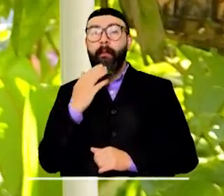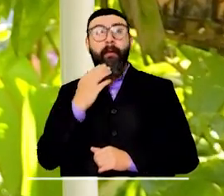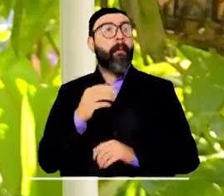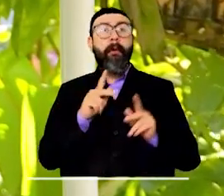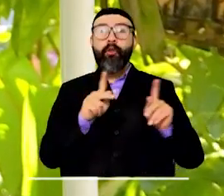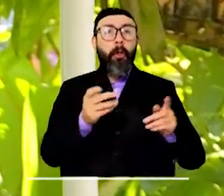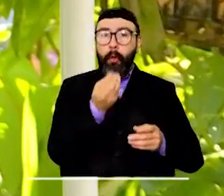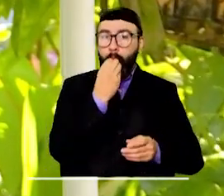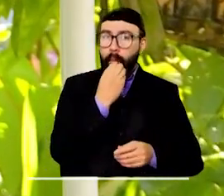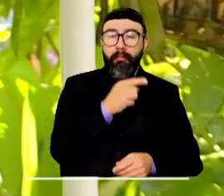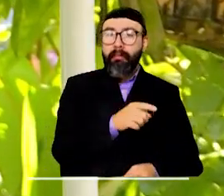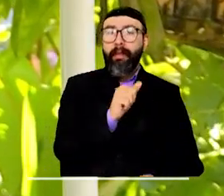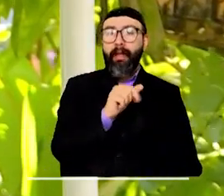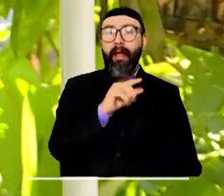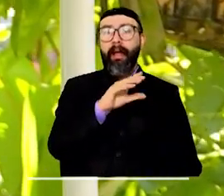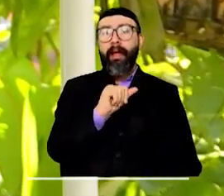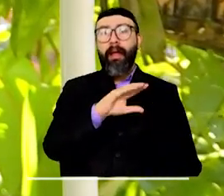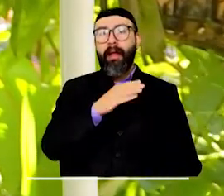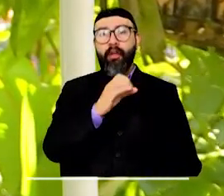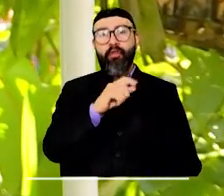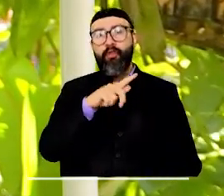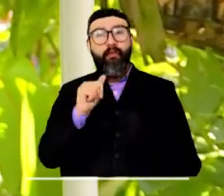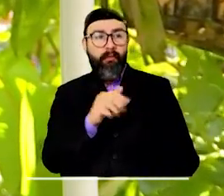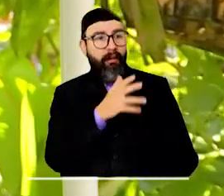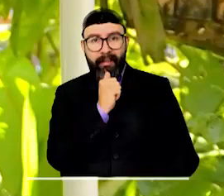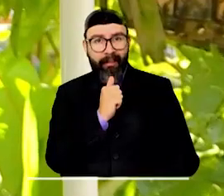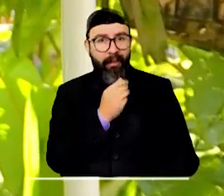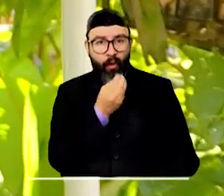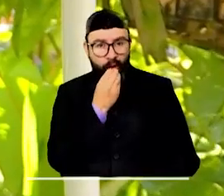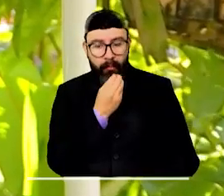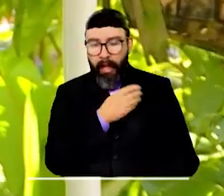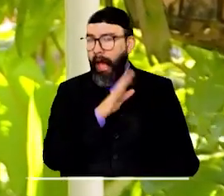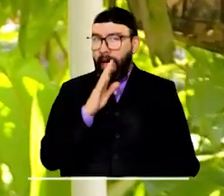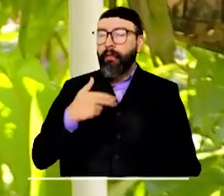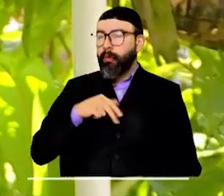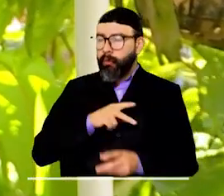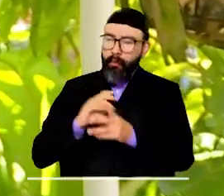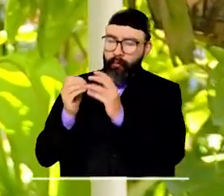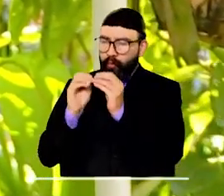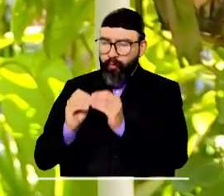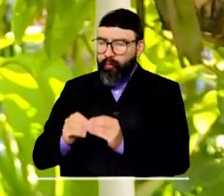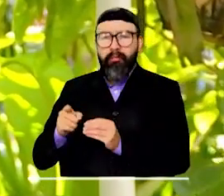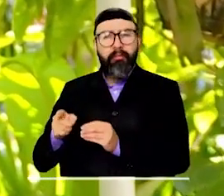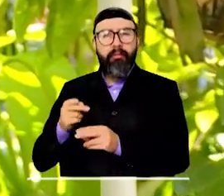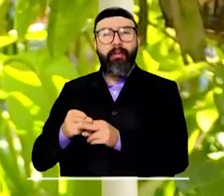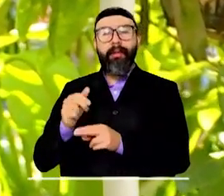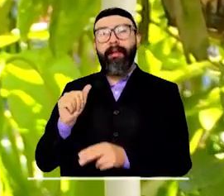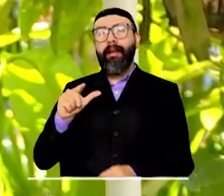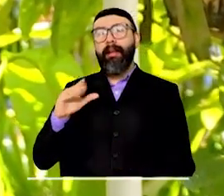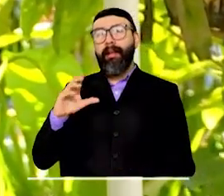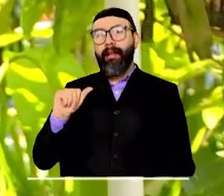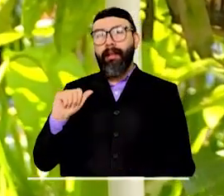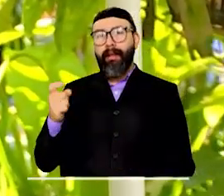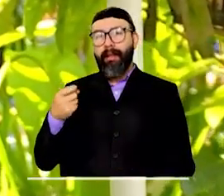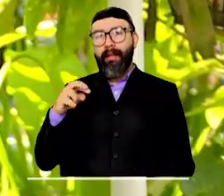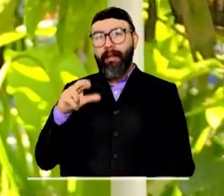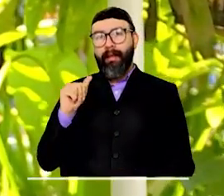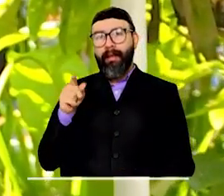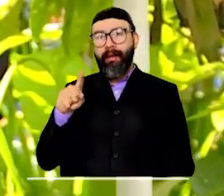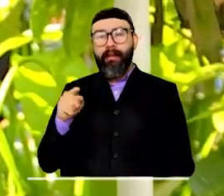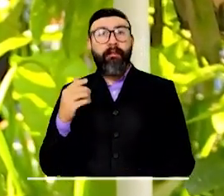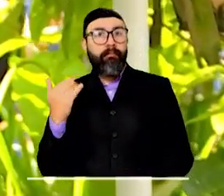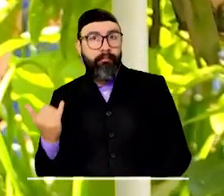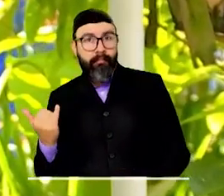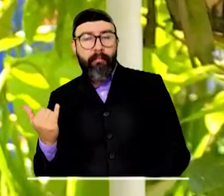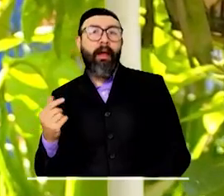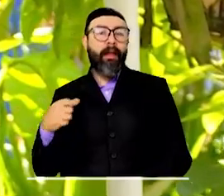come alcachofa. Pues entonces hicimos un producto que es alcagras, que tiene alcachofa. Y silimarina,